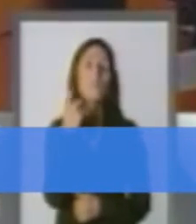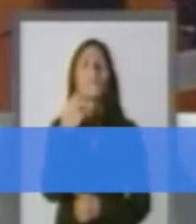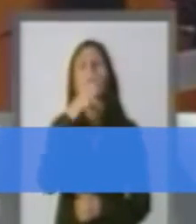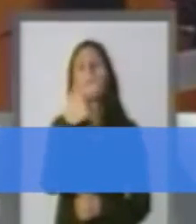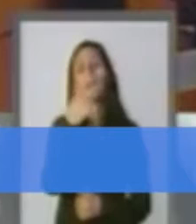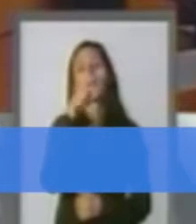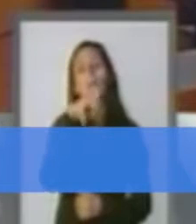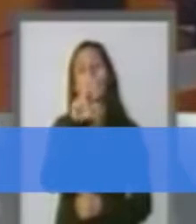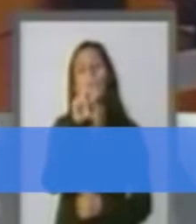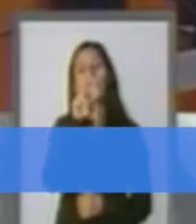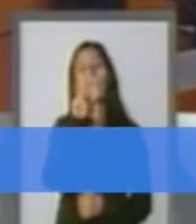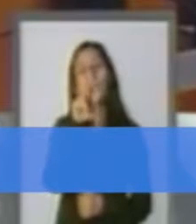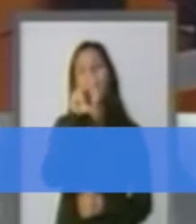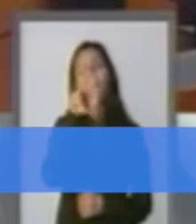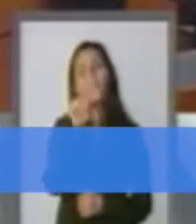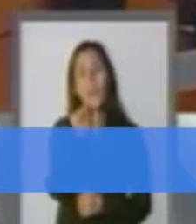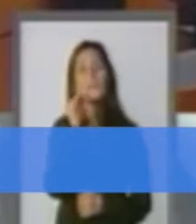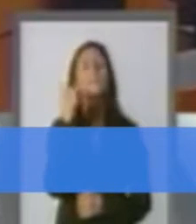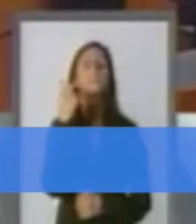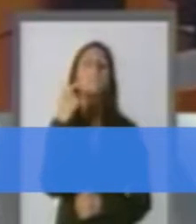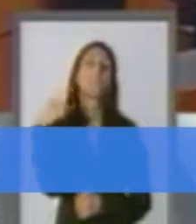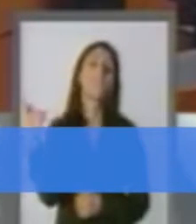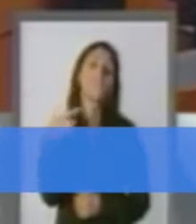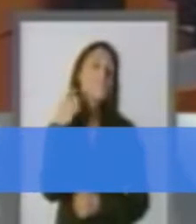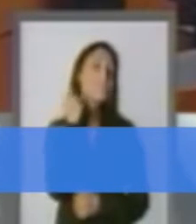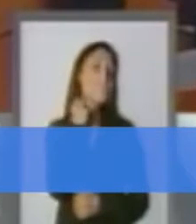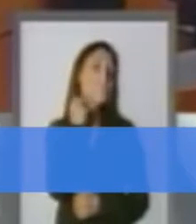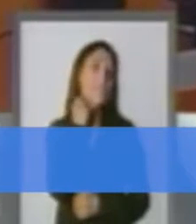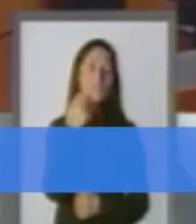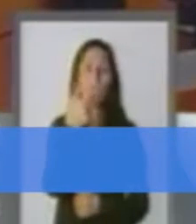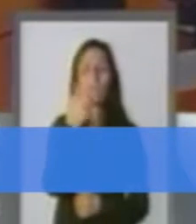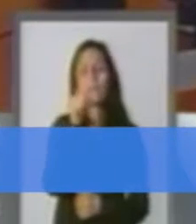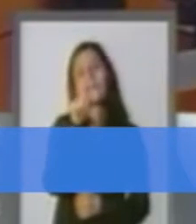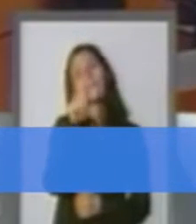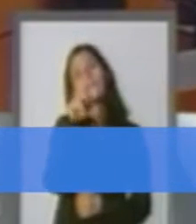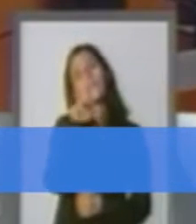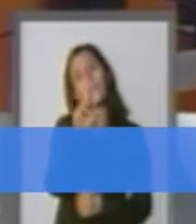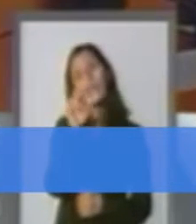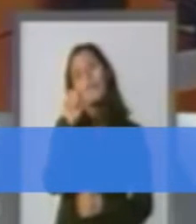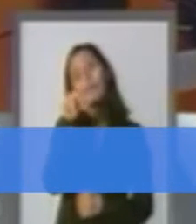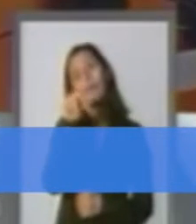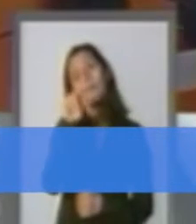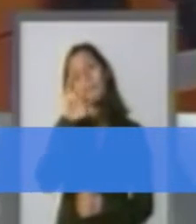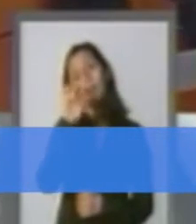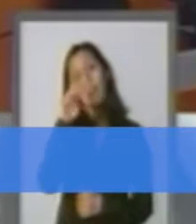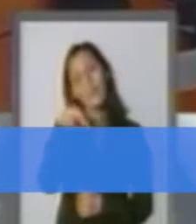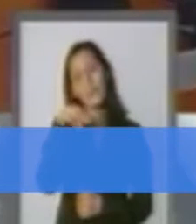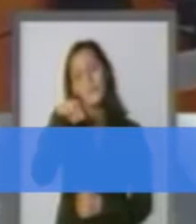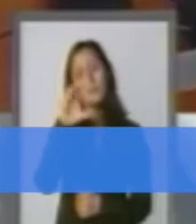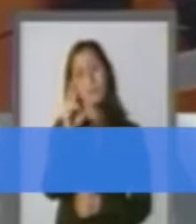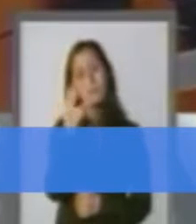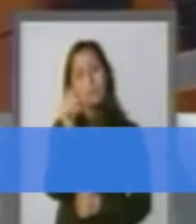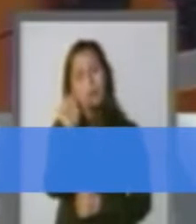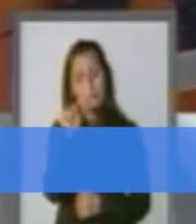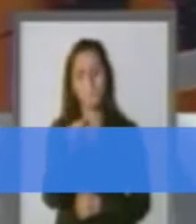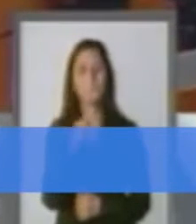Estado, secretarios de gabinete. De eso se trata esta Ley de 3 de 3, que es una